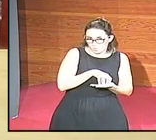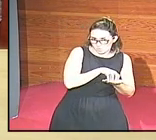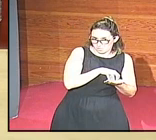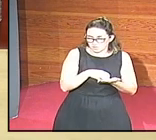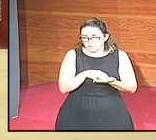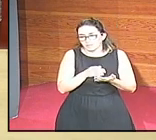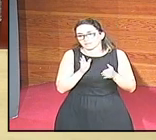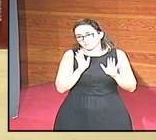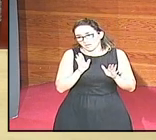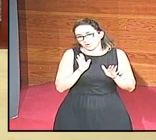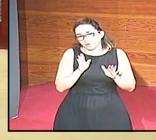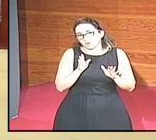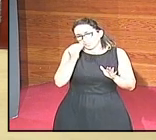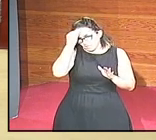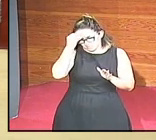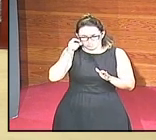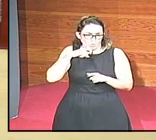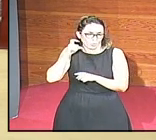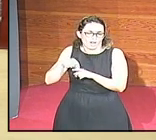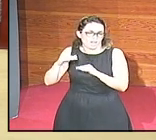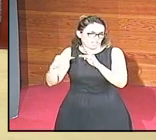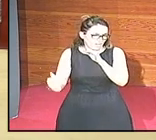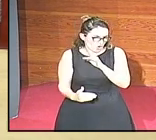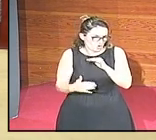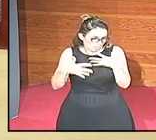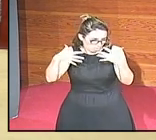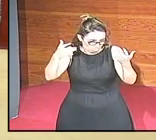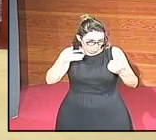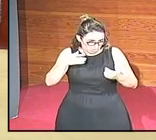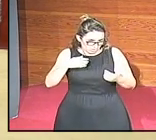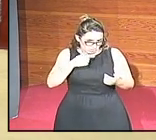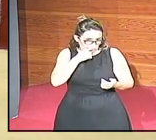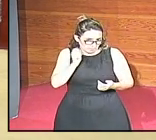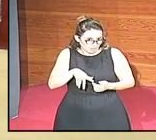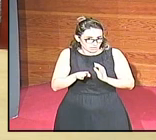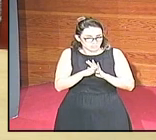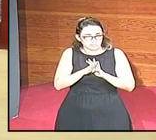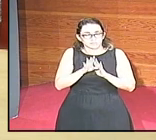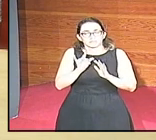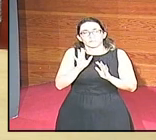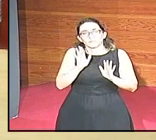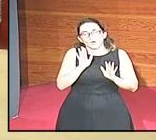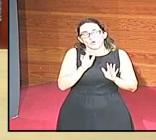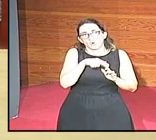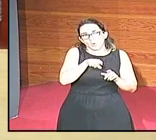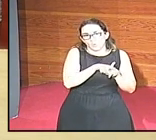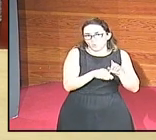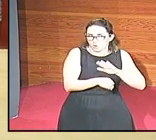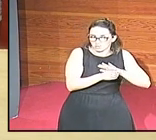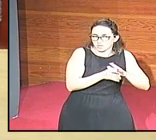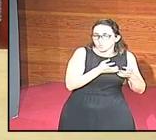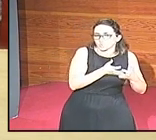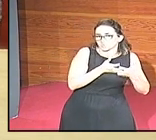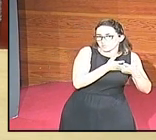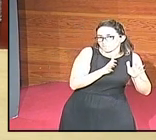de que Ucrania es inferior y toda esta mierda de discurso, pero esto es por lo que leo, no es por lo que yo haya vivido. No tengo el